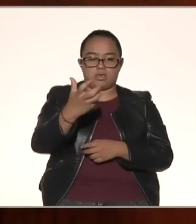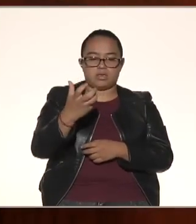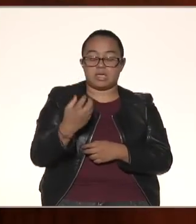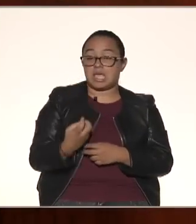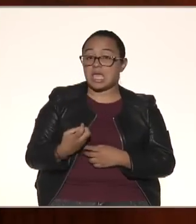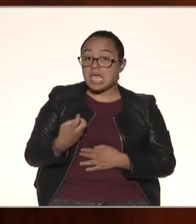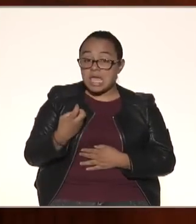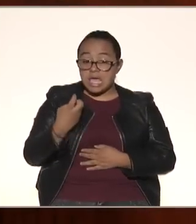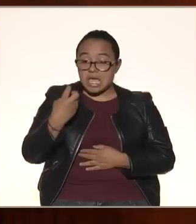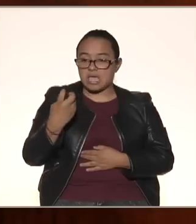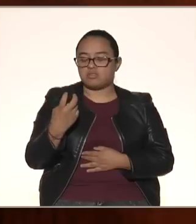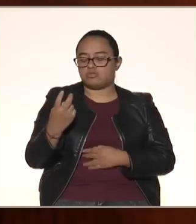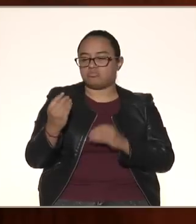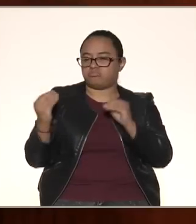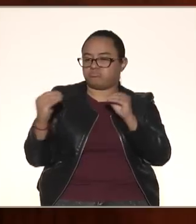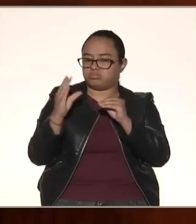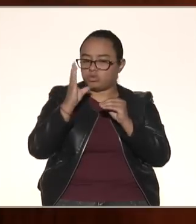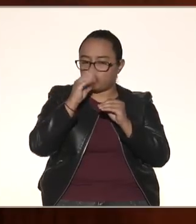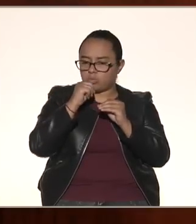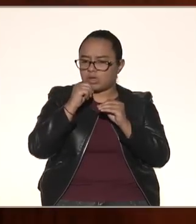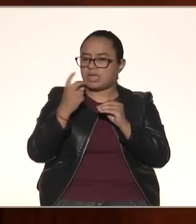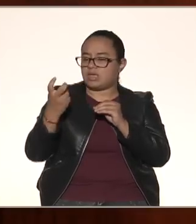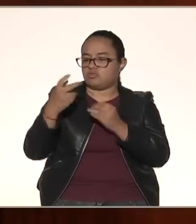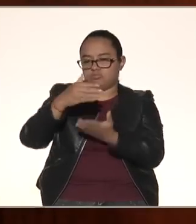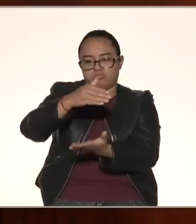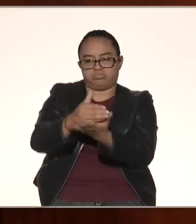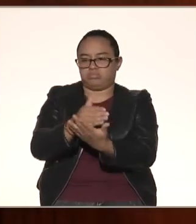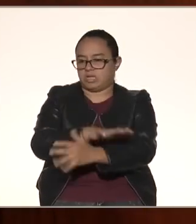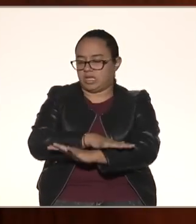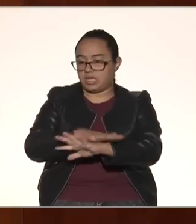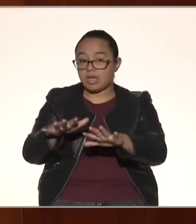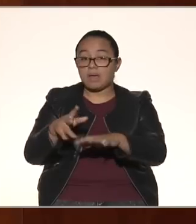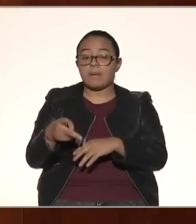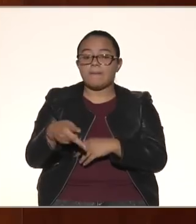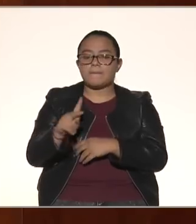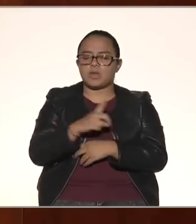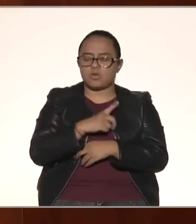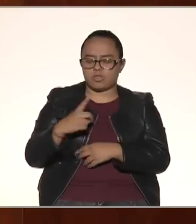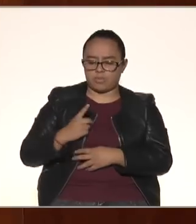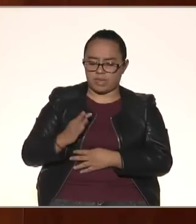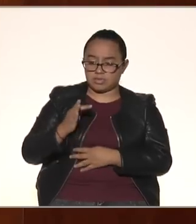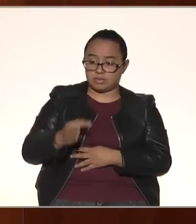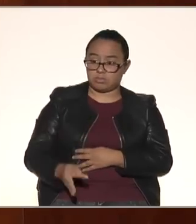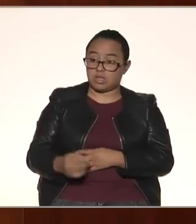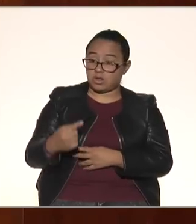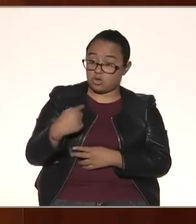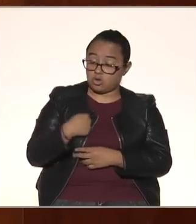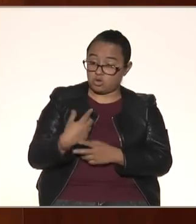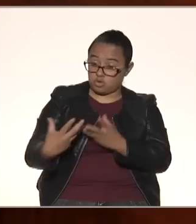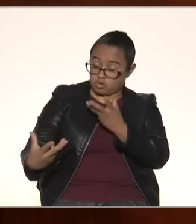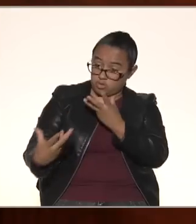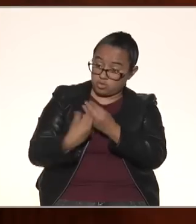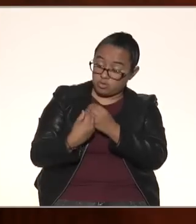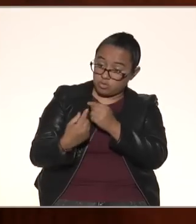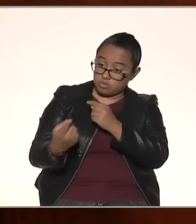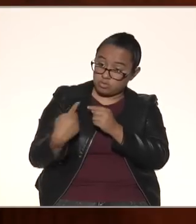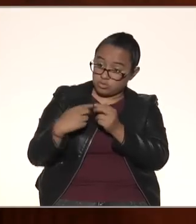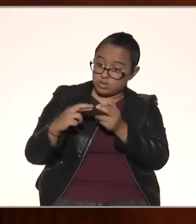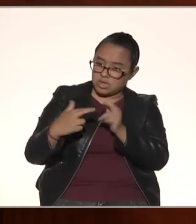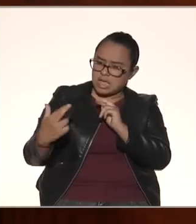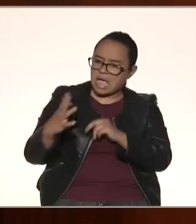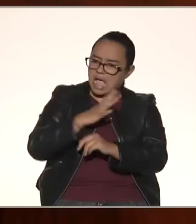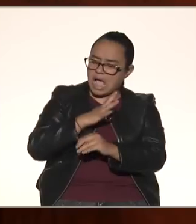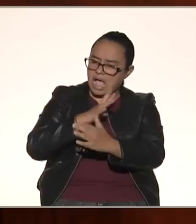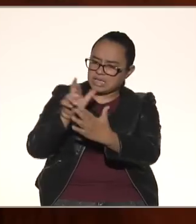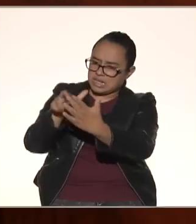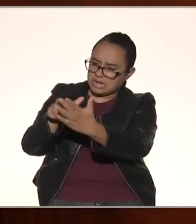lo podemos negociar tanto, esto sí lo paramos, pero al final del día reconocer que la persona con la que yo me estoy relacionando tiene una serie de